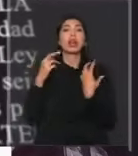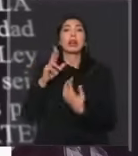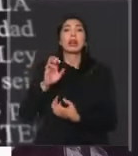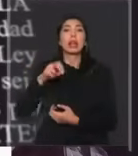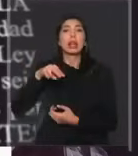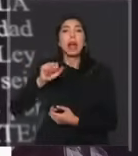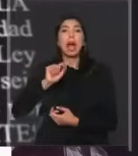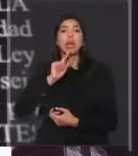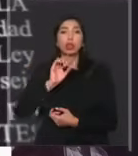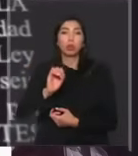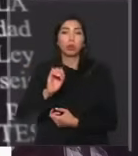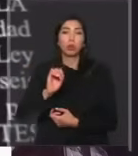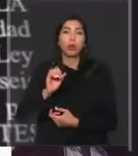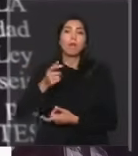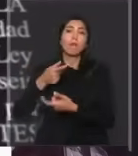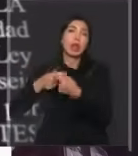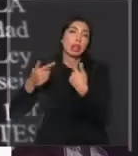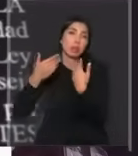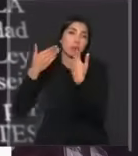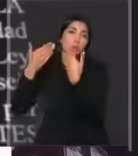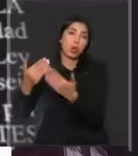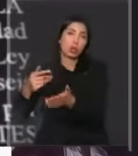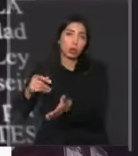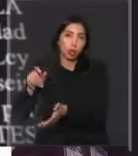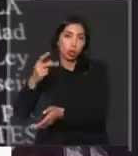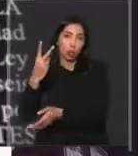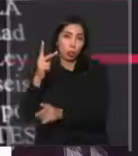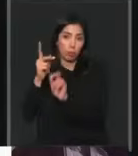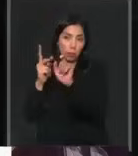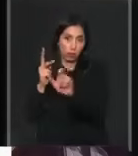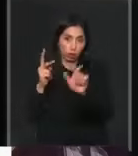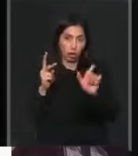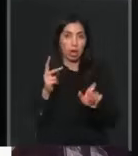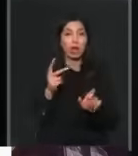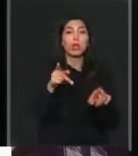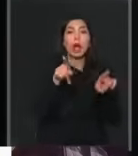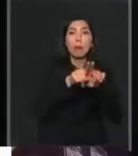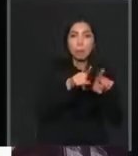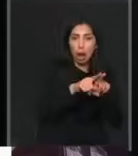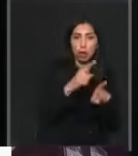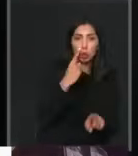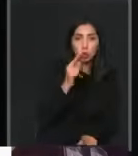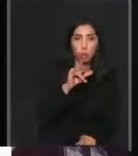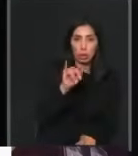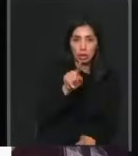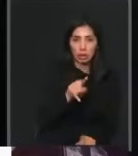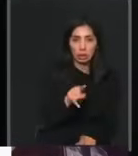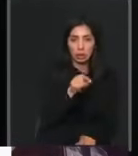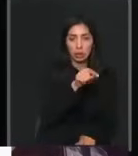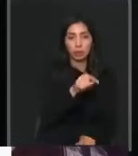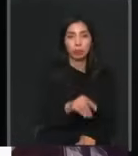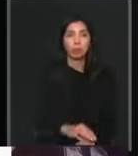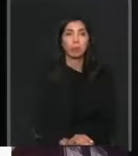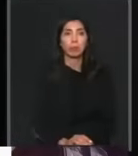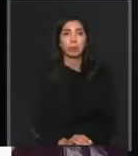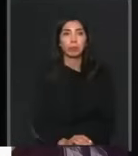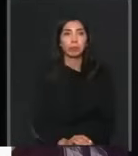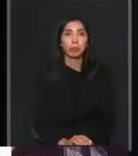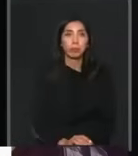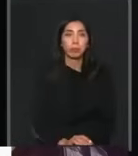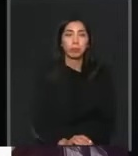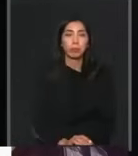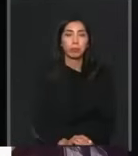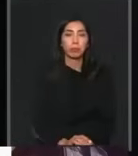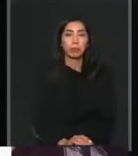de la empresa a 2 personas, entre ellas su hermano Luis. Hay una omisión por